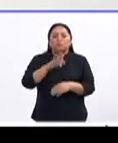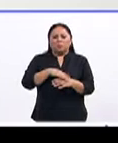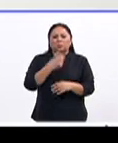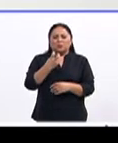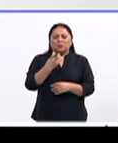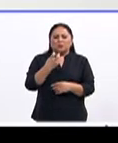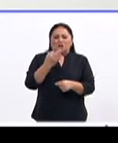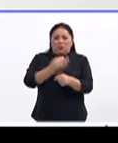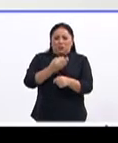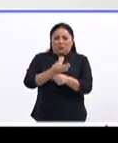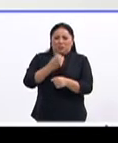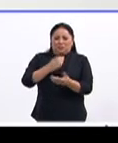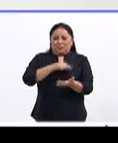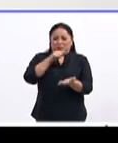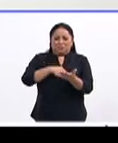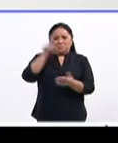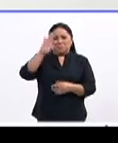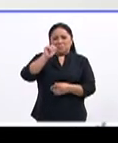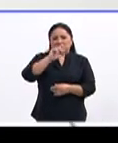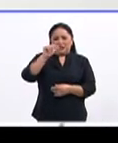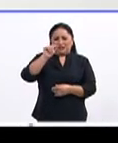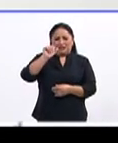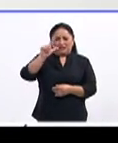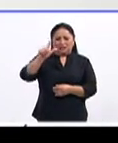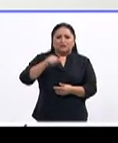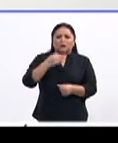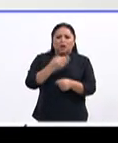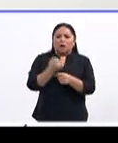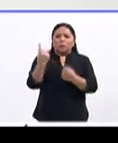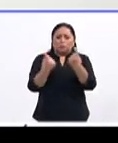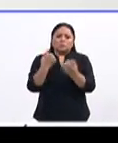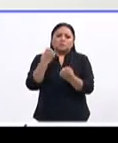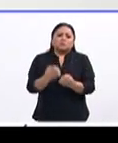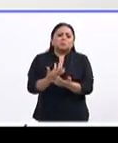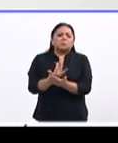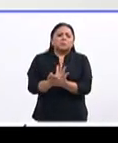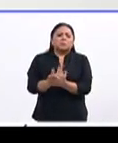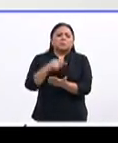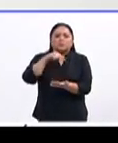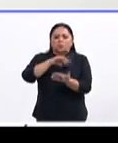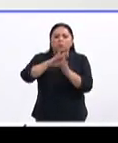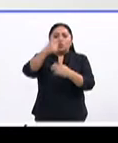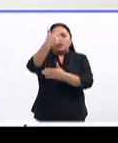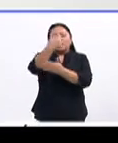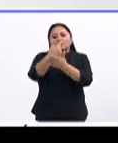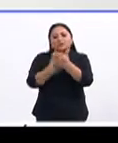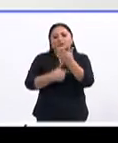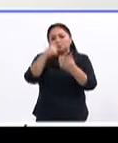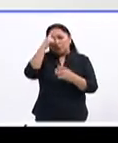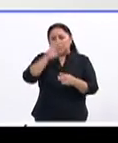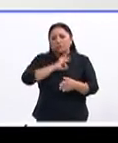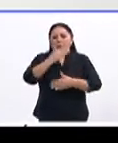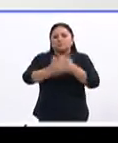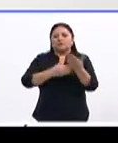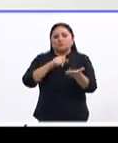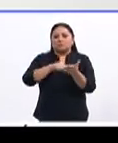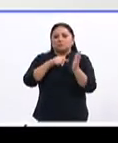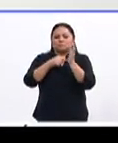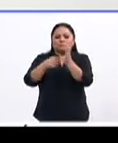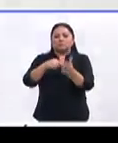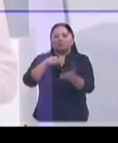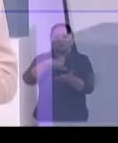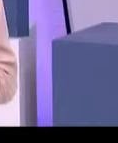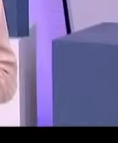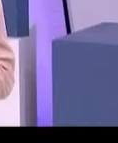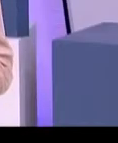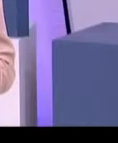los que están en Barratal, algunas están esperando en la lista para presentarse en